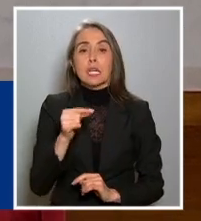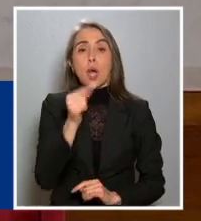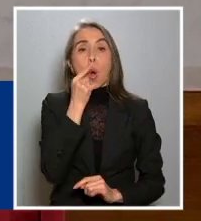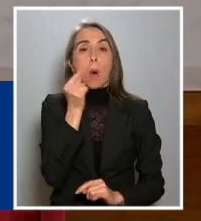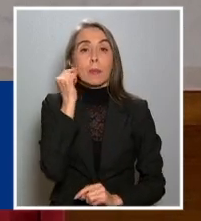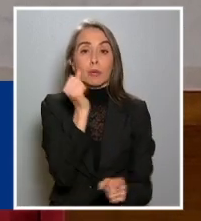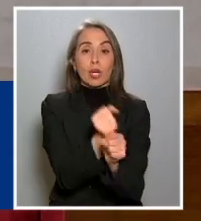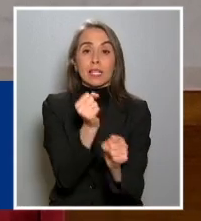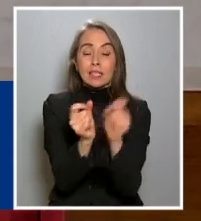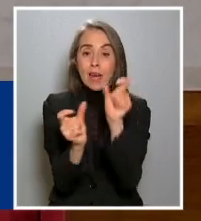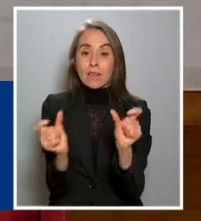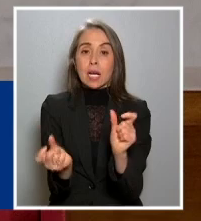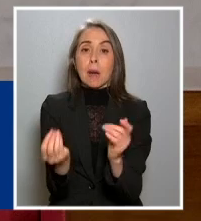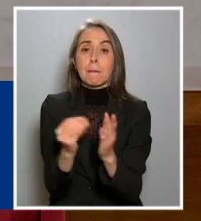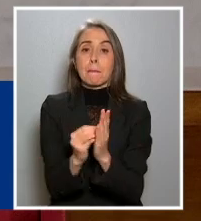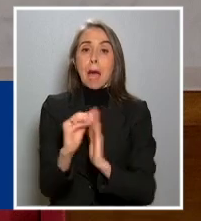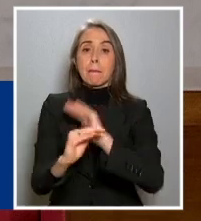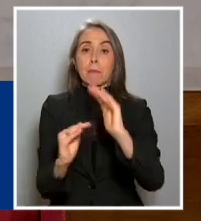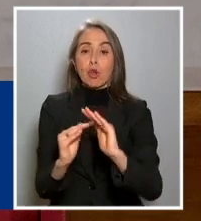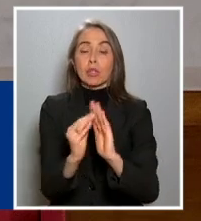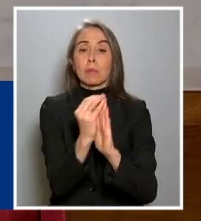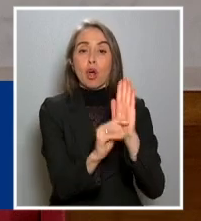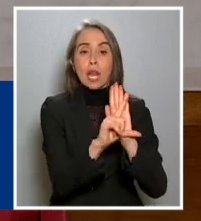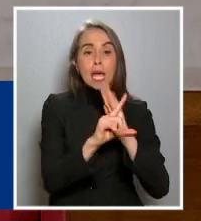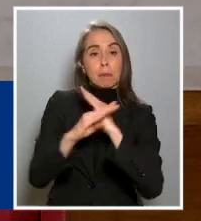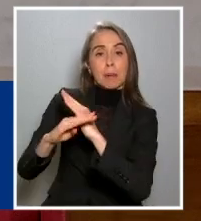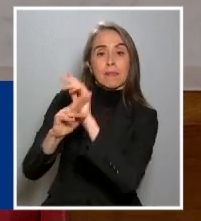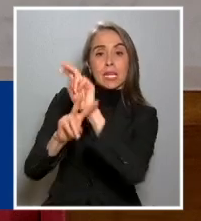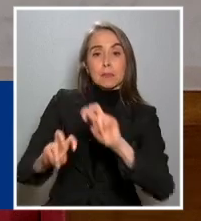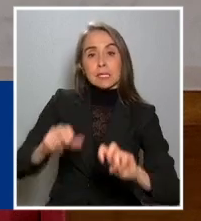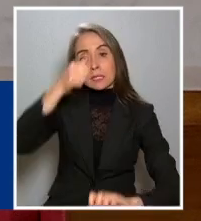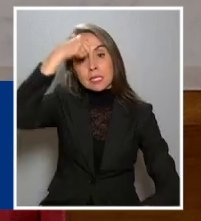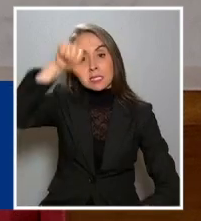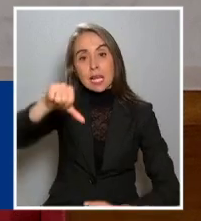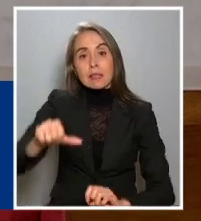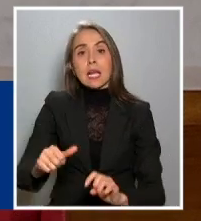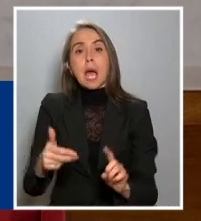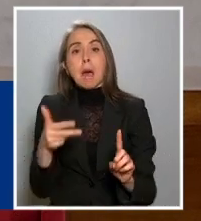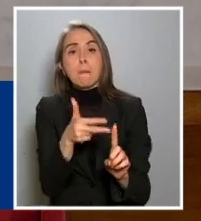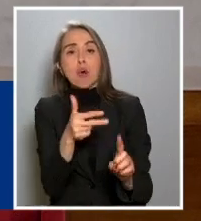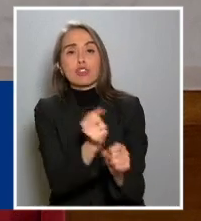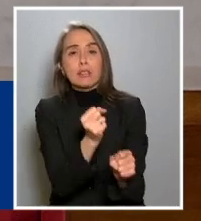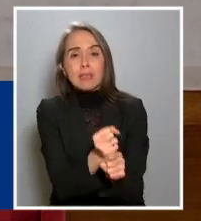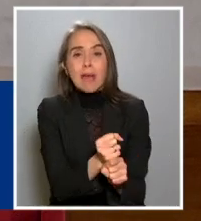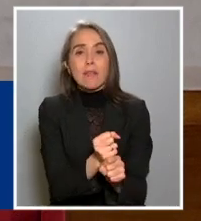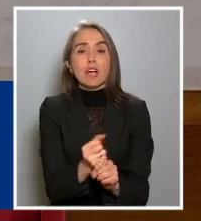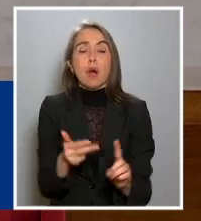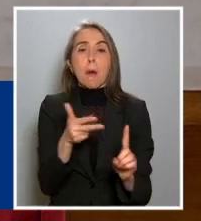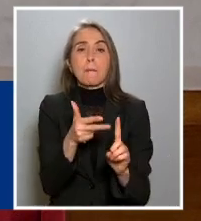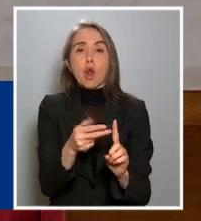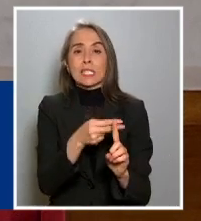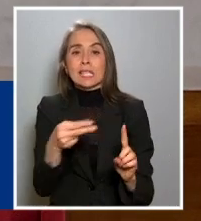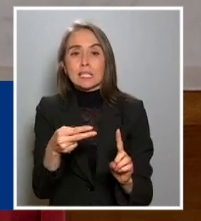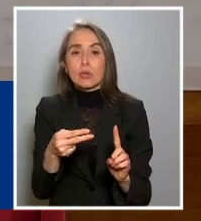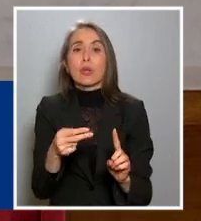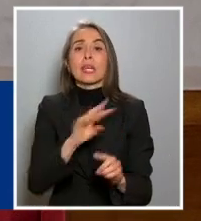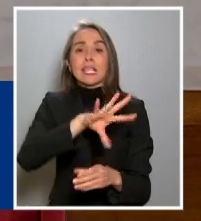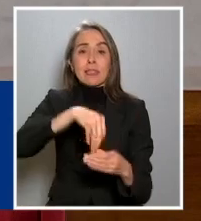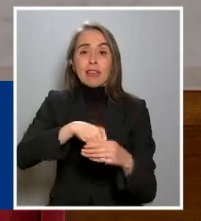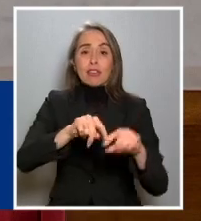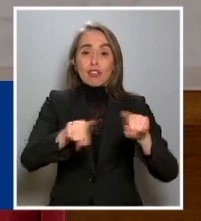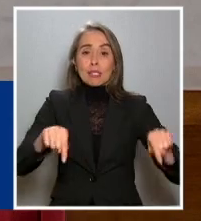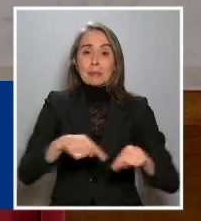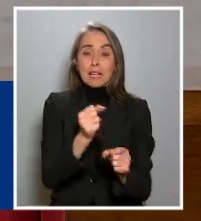y trabajadores están más protegidos con mecanismos para prevenir, investigar y sancionar el acoso laboral, sexual y la violencia en sus espacios de